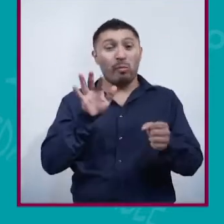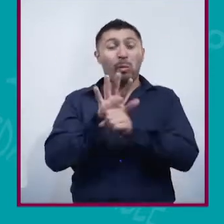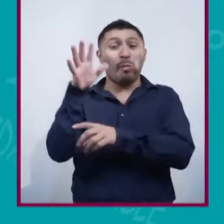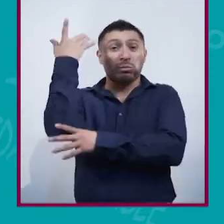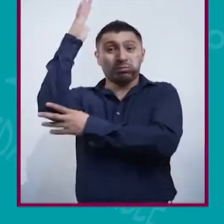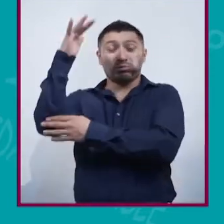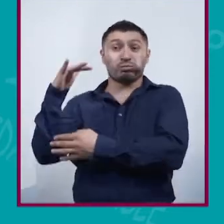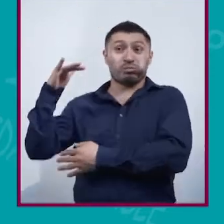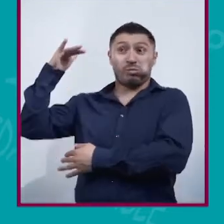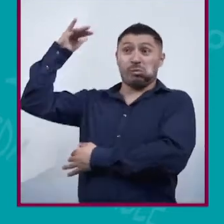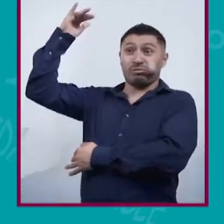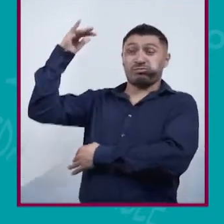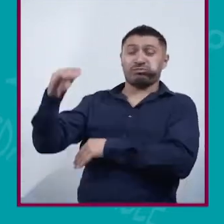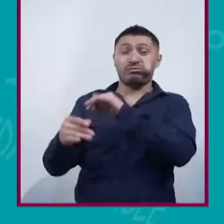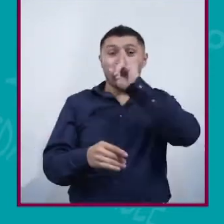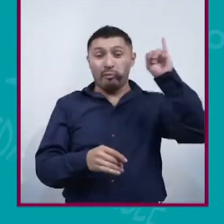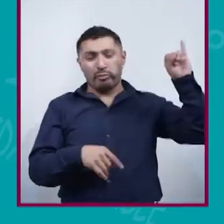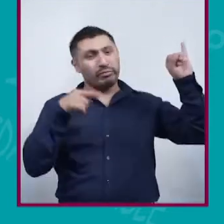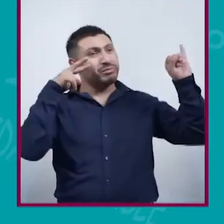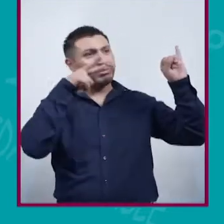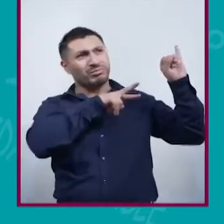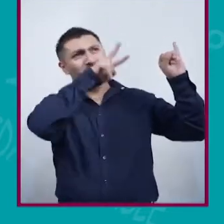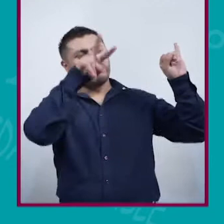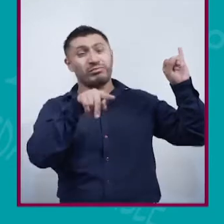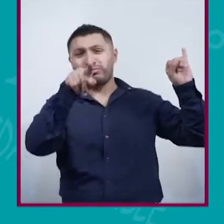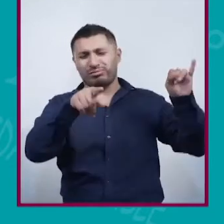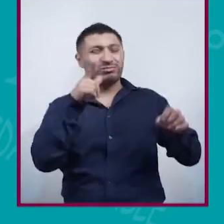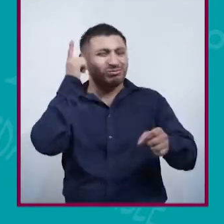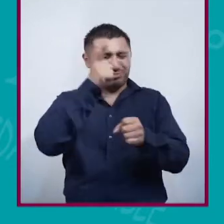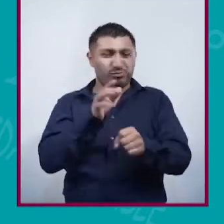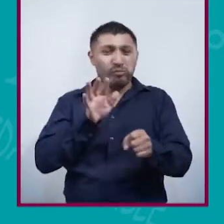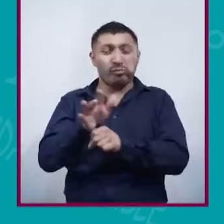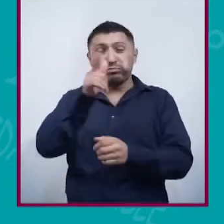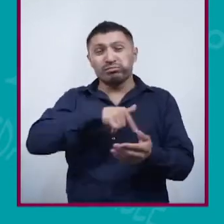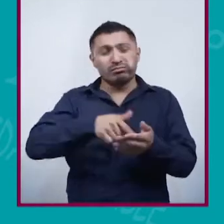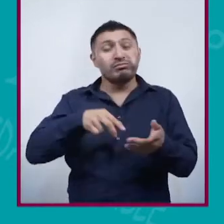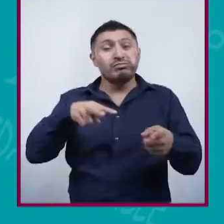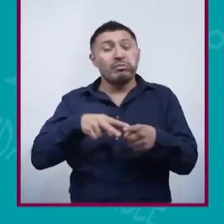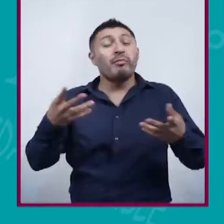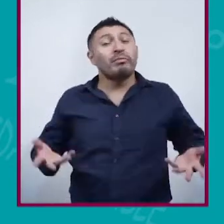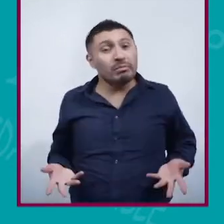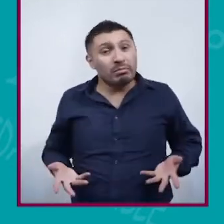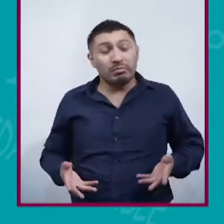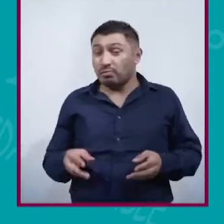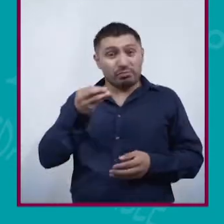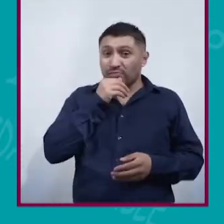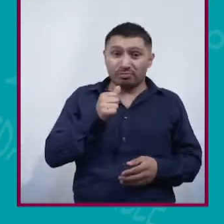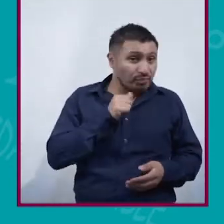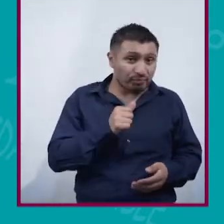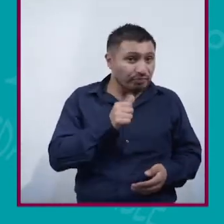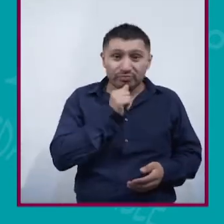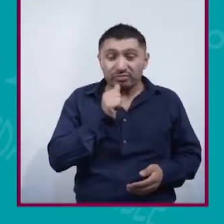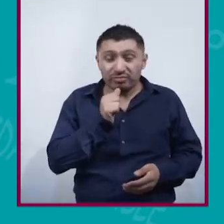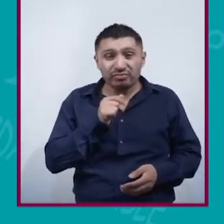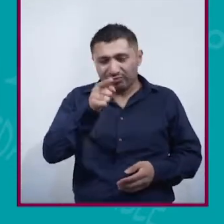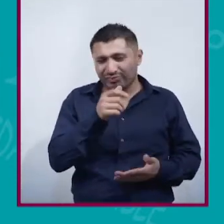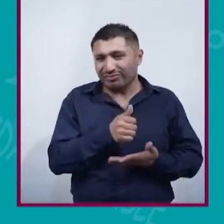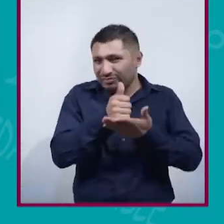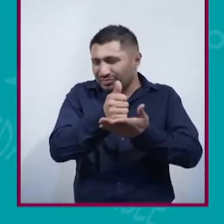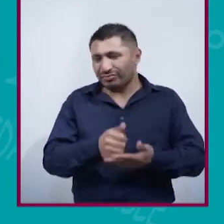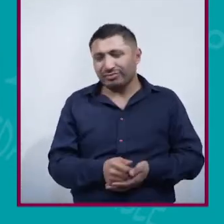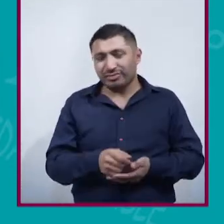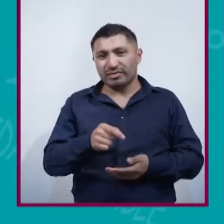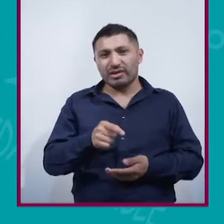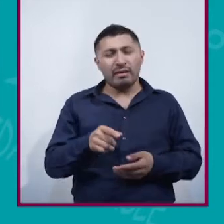¿Qué árboles tan altos tiene de tu lado izquierdo? ¿Ya pudiste adivinar en dónde estuvo este parque? ¿Aún no? Te voy a dar una